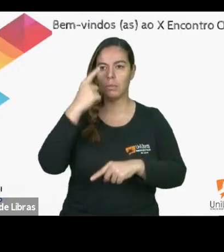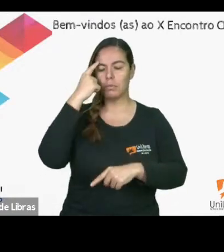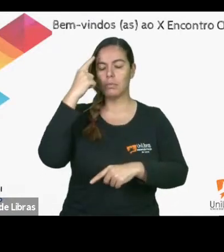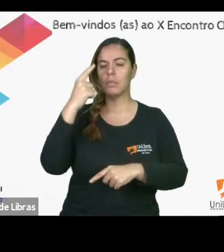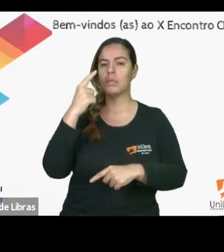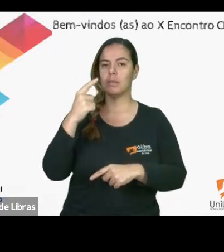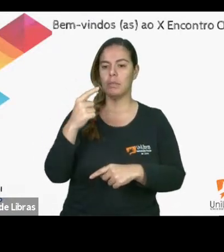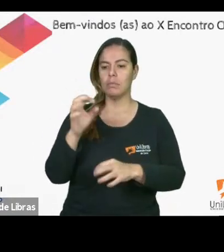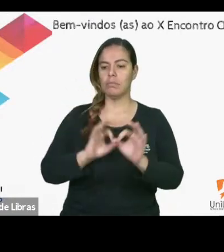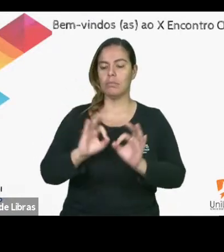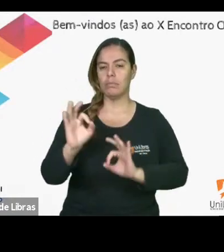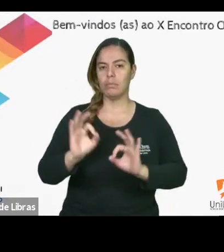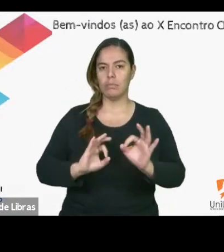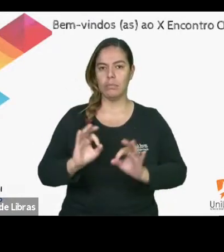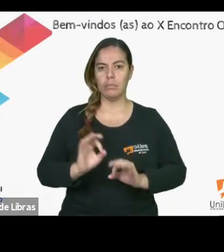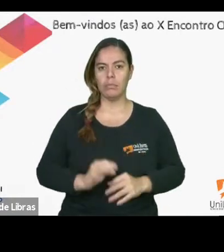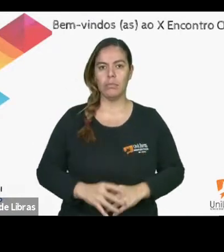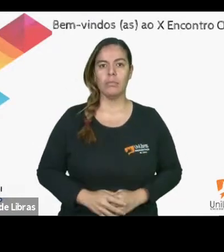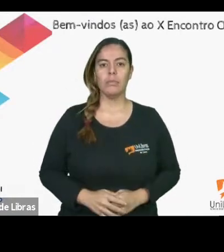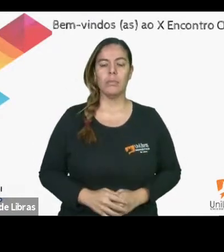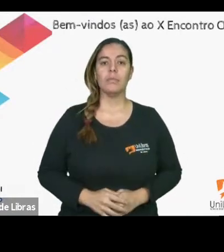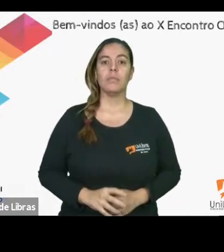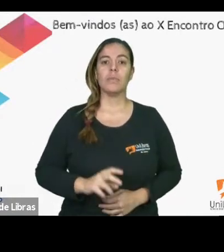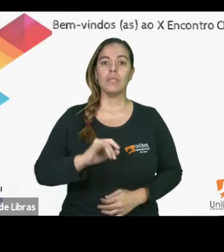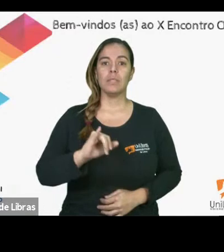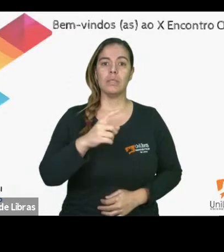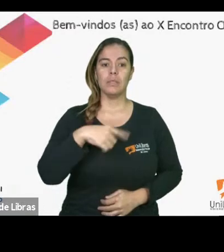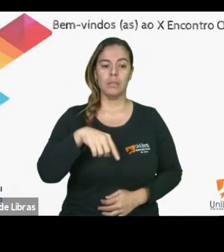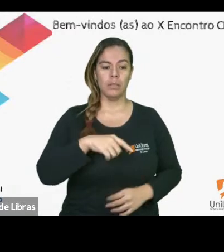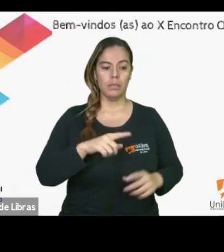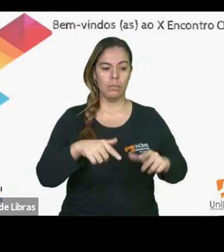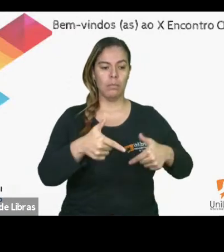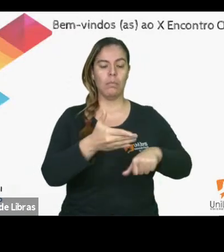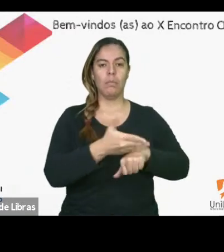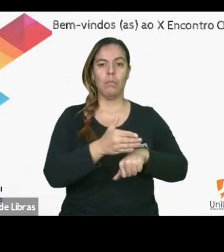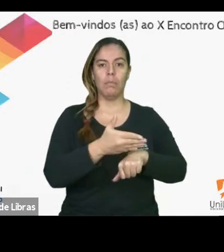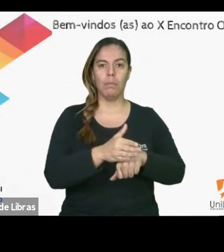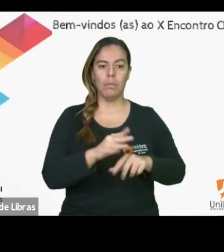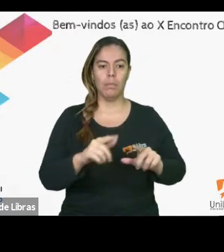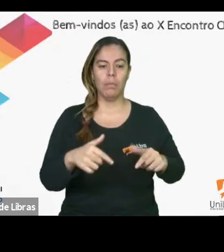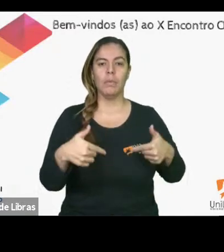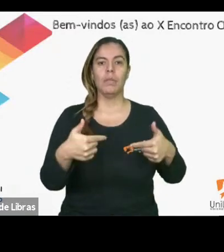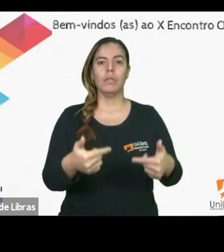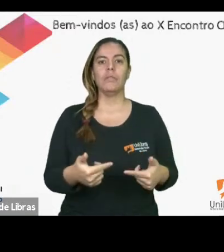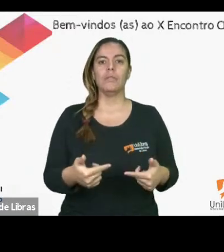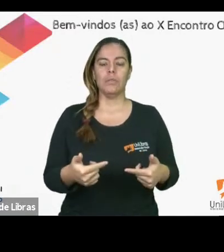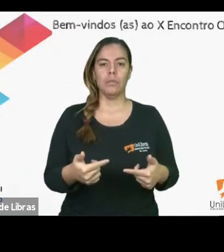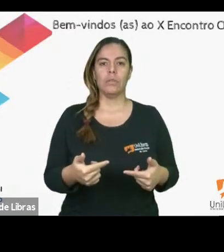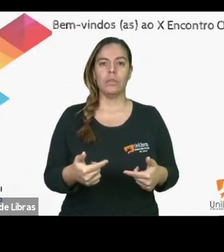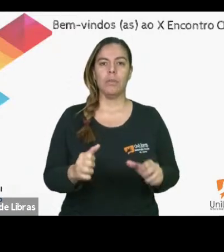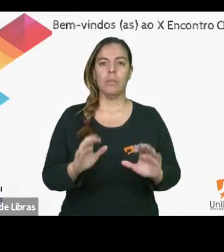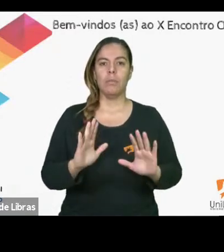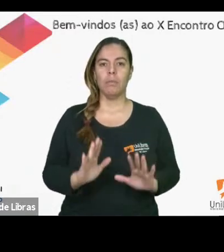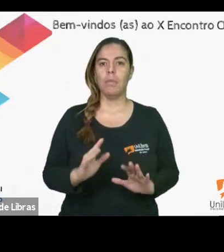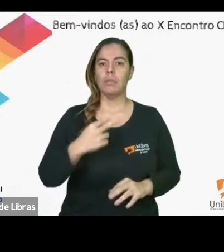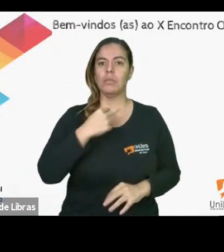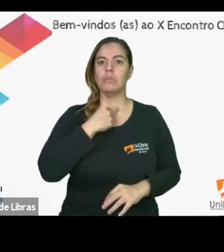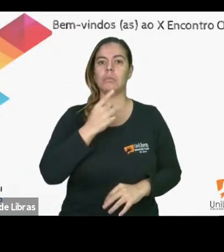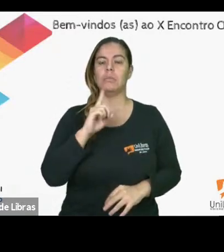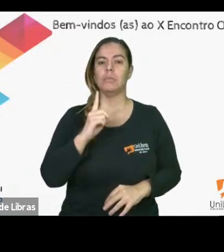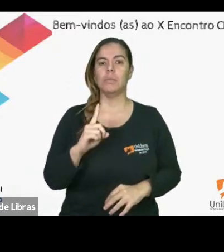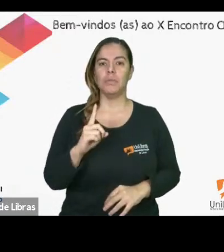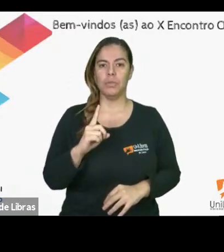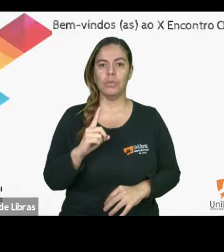tanto. Si se diseña una praxis de enseñanza, pero eso no deviene,